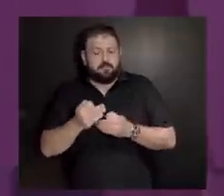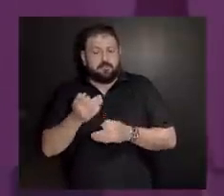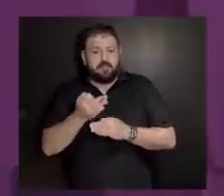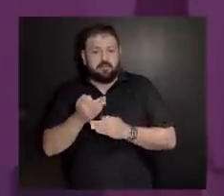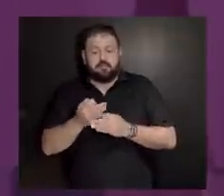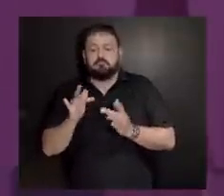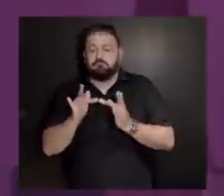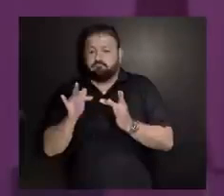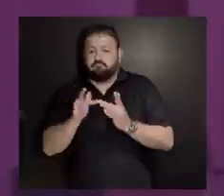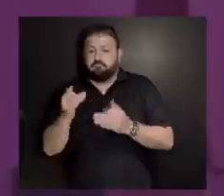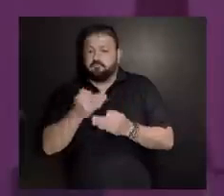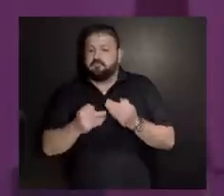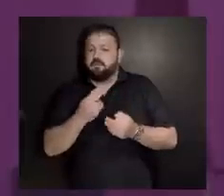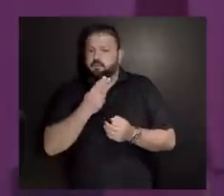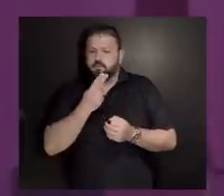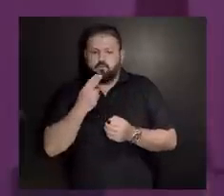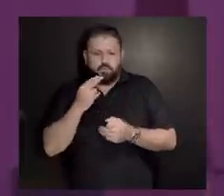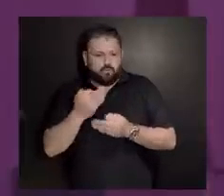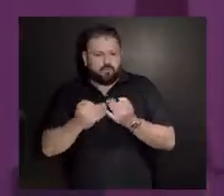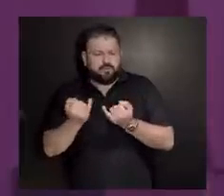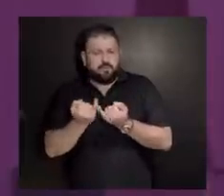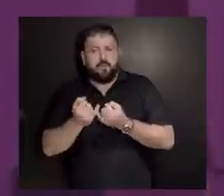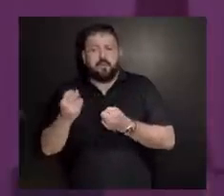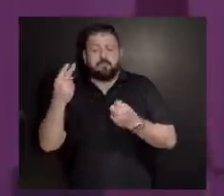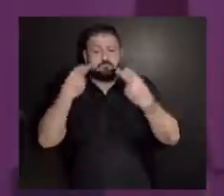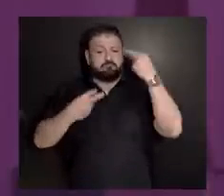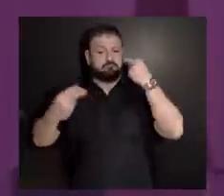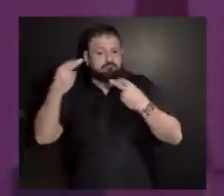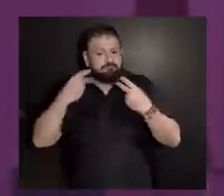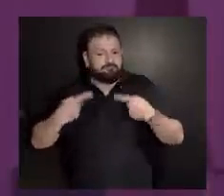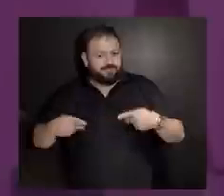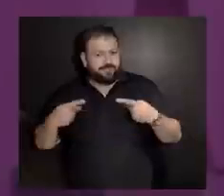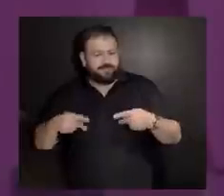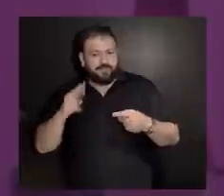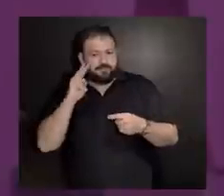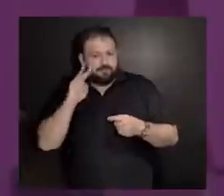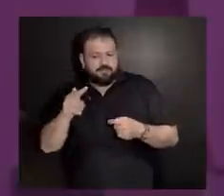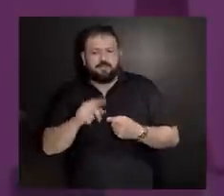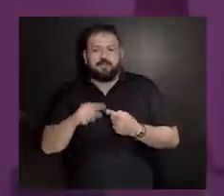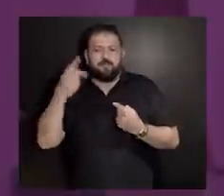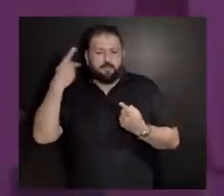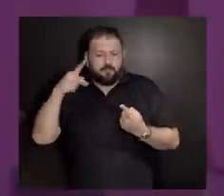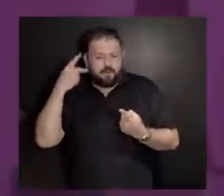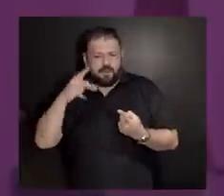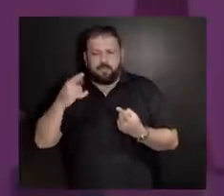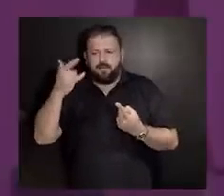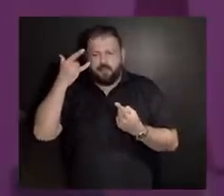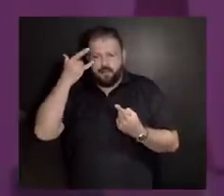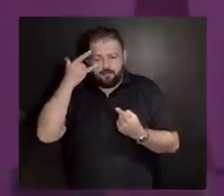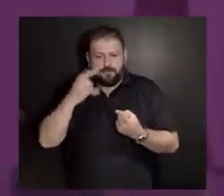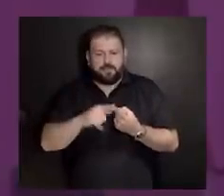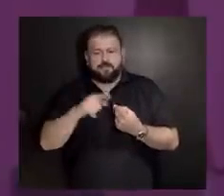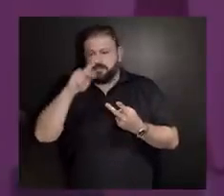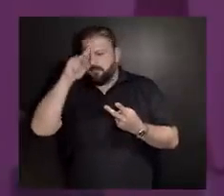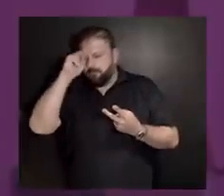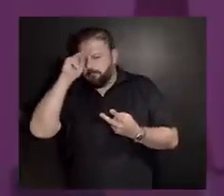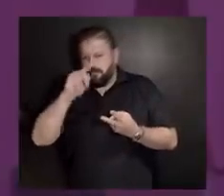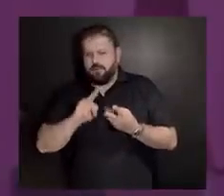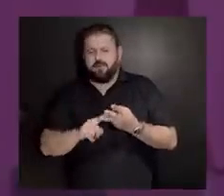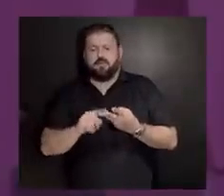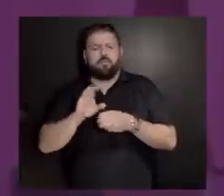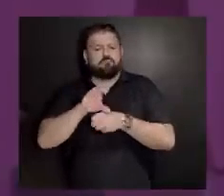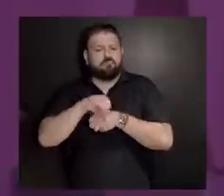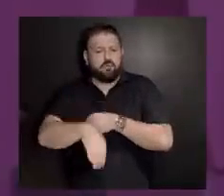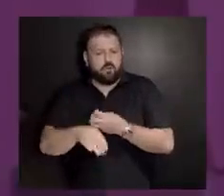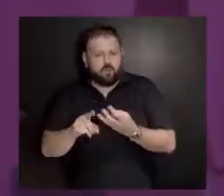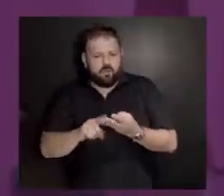dónde están conectando, toda la gente que nos ve desde Puebla, desde Campeche, tenemos gente desde Lima, Perú, Tacna, Perú, desde